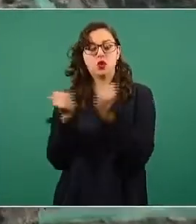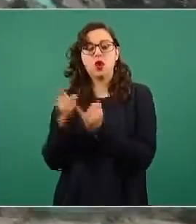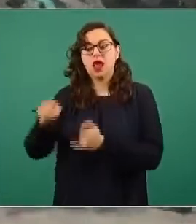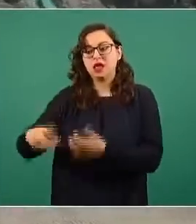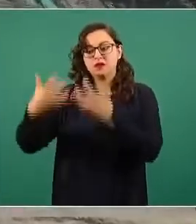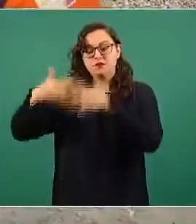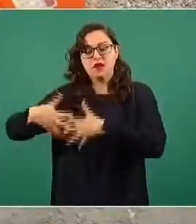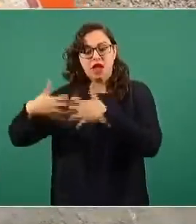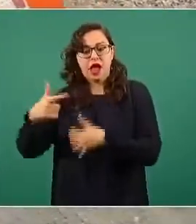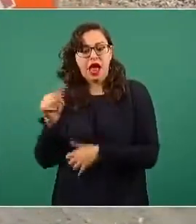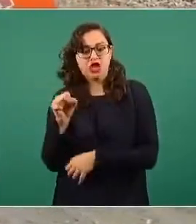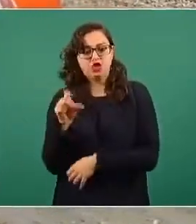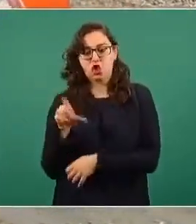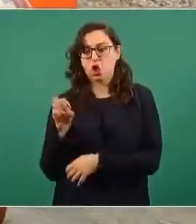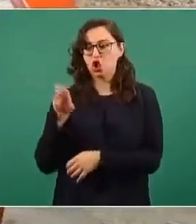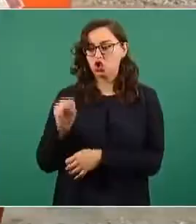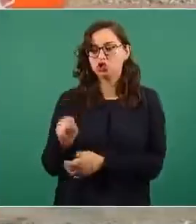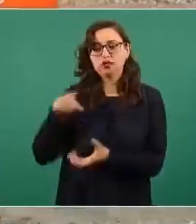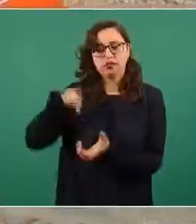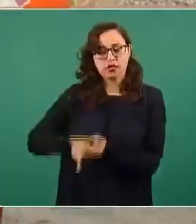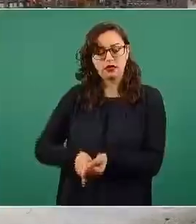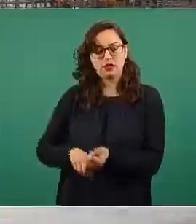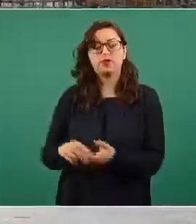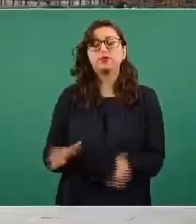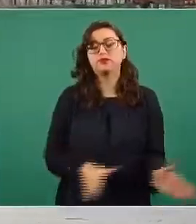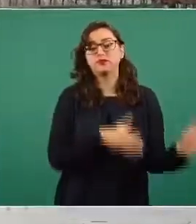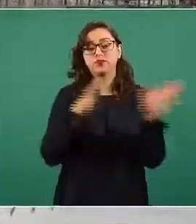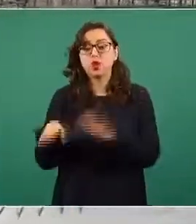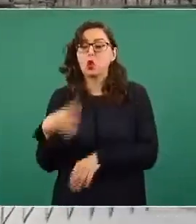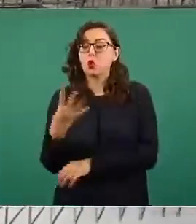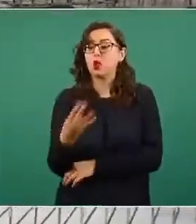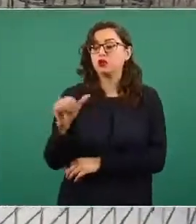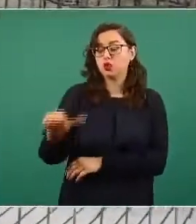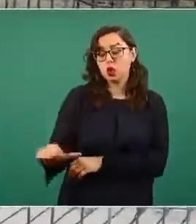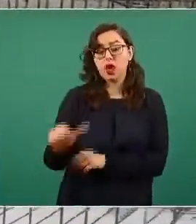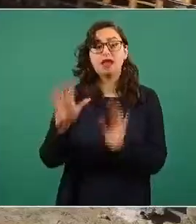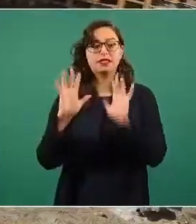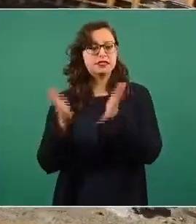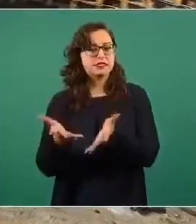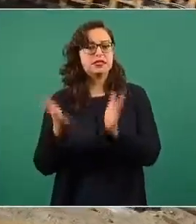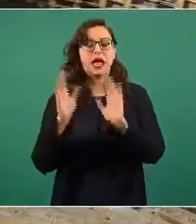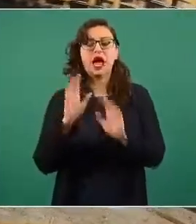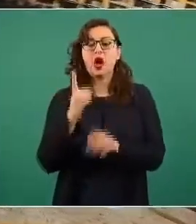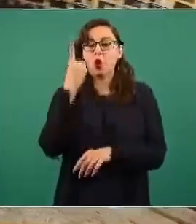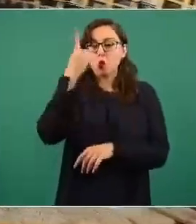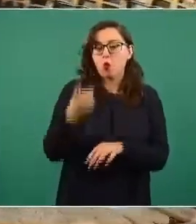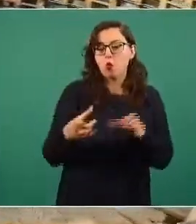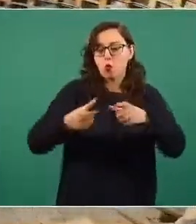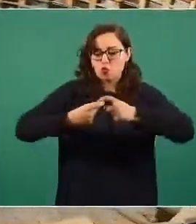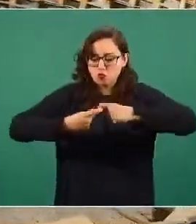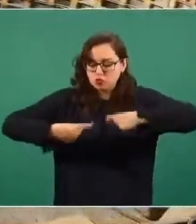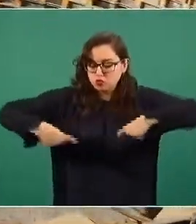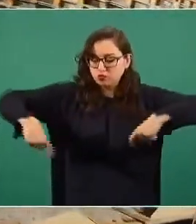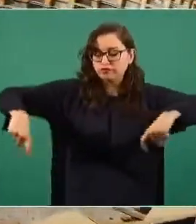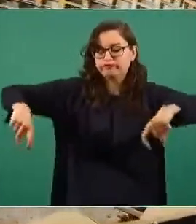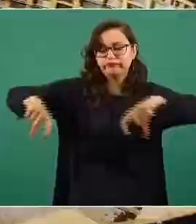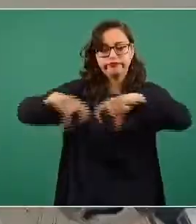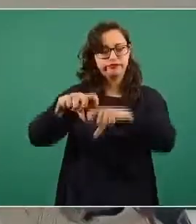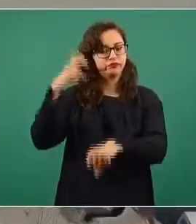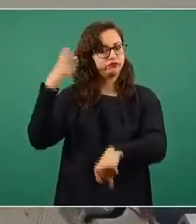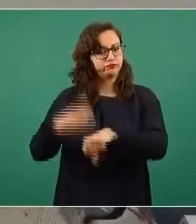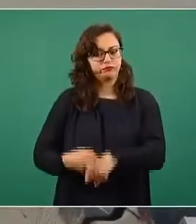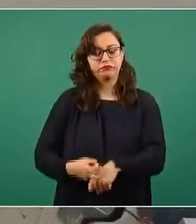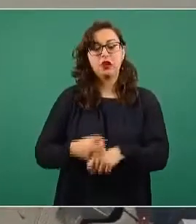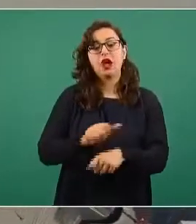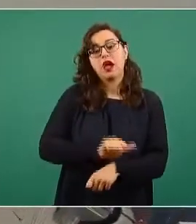de gasóleos. En el paquete 4A, la empresa Techin ha concluido el colado de un anillo en tanque de almacenamiento y trabaja